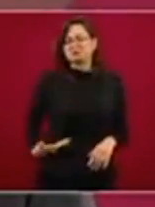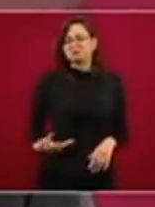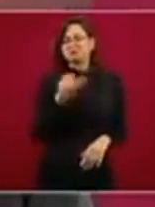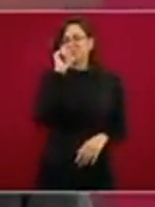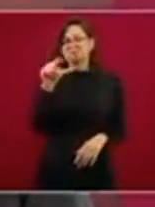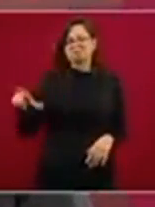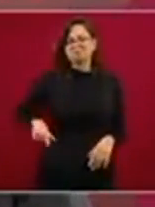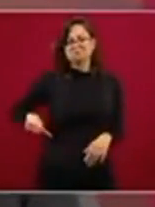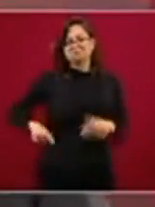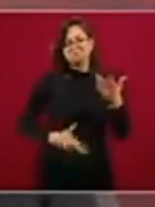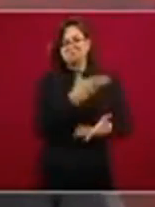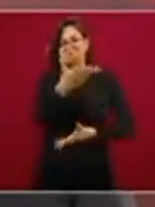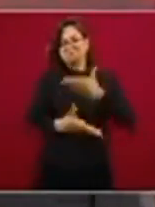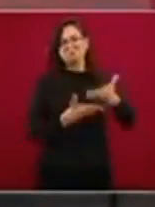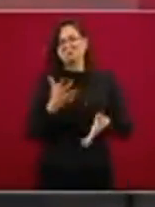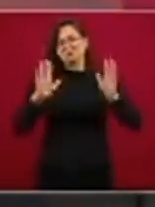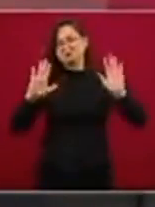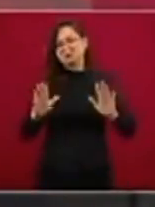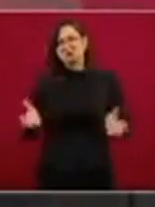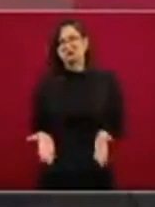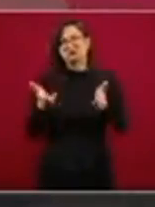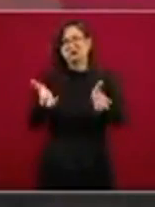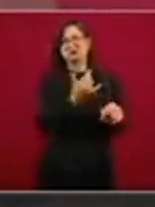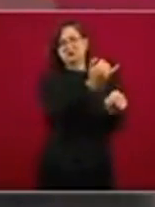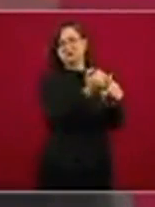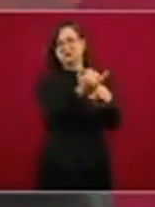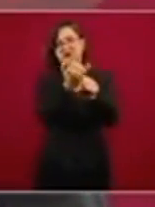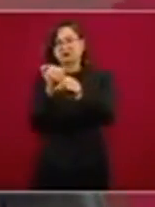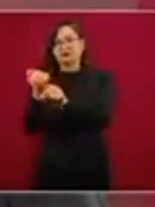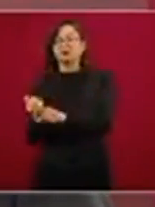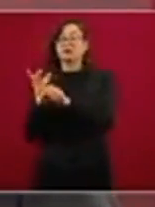la investigación. En el caso de los expresidentes, porque